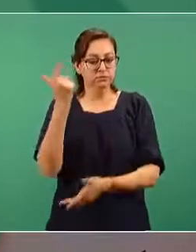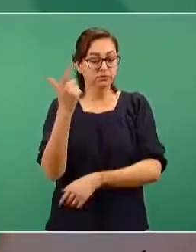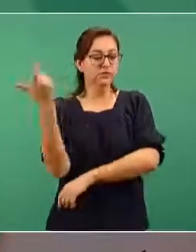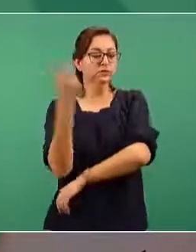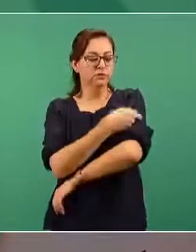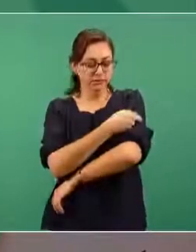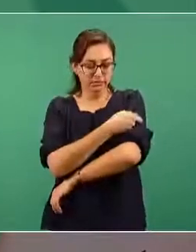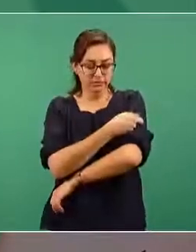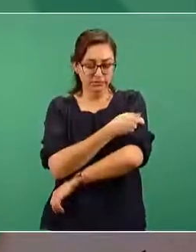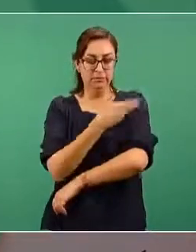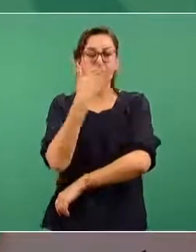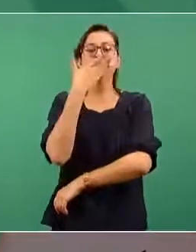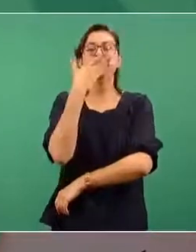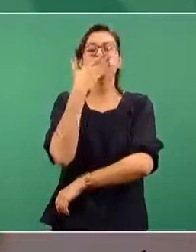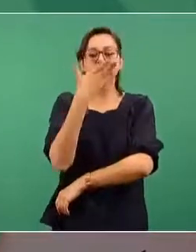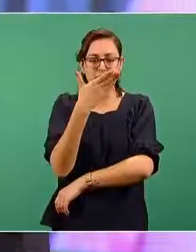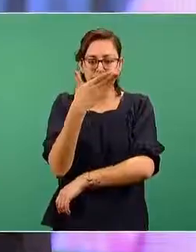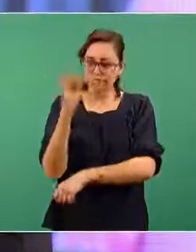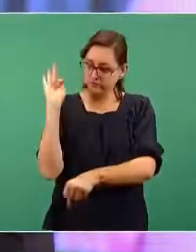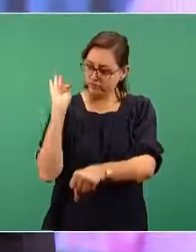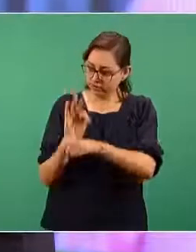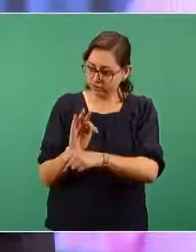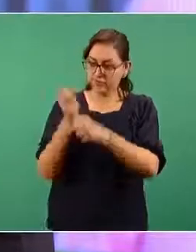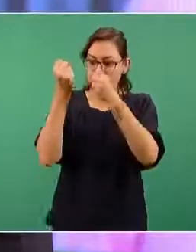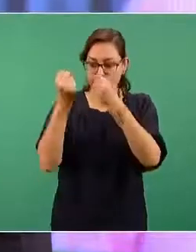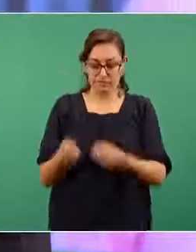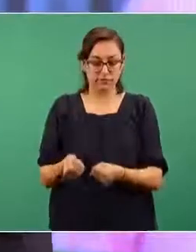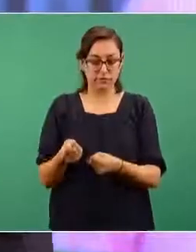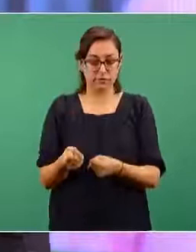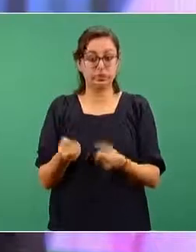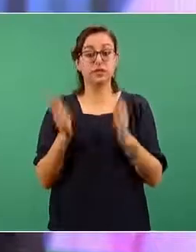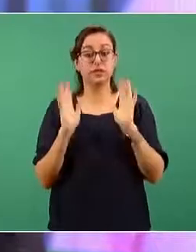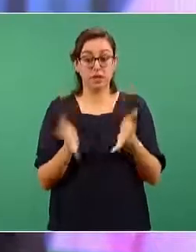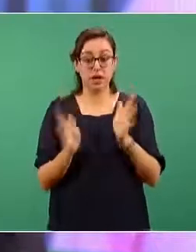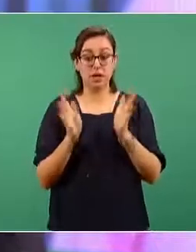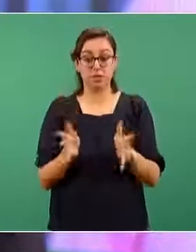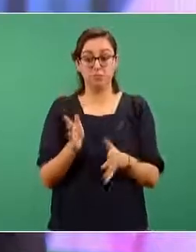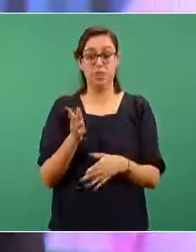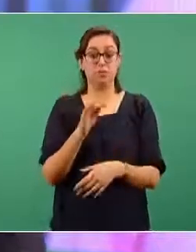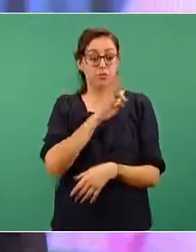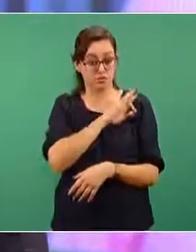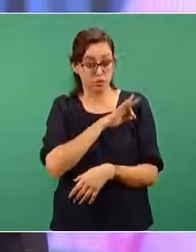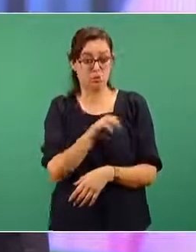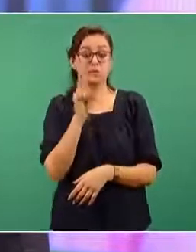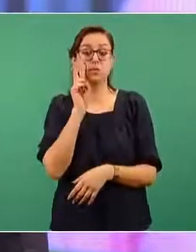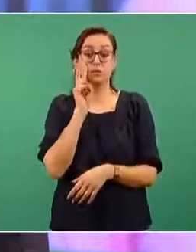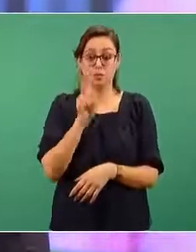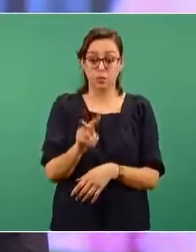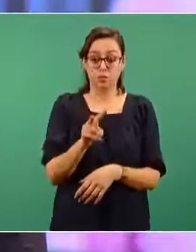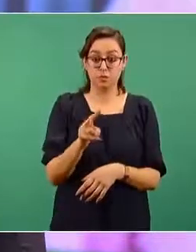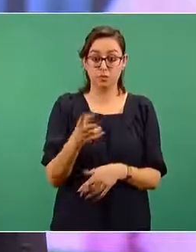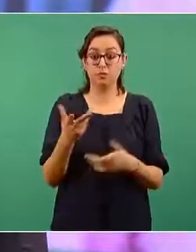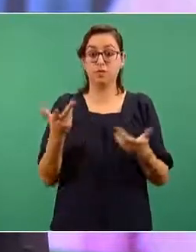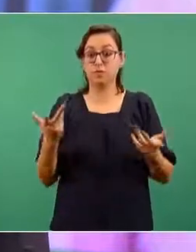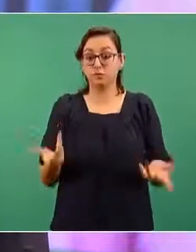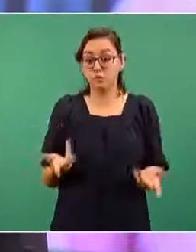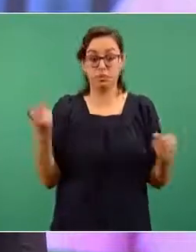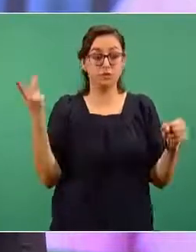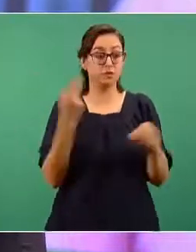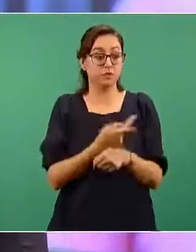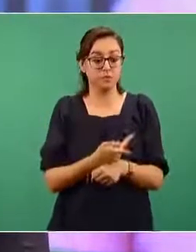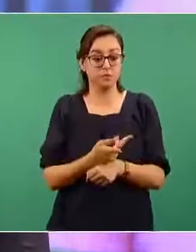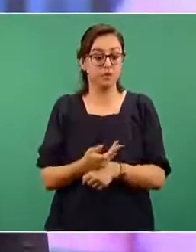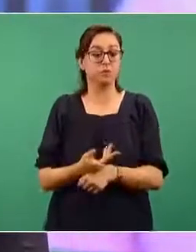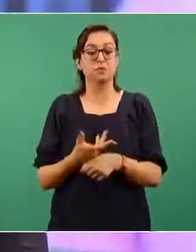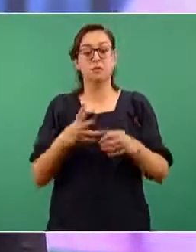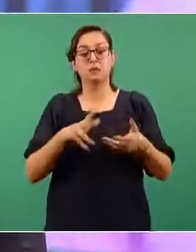es segura, que como pudimos observar y el doctor López-Gatell acaba de presentar, la cantidad de eventos